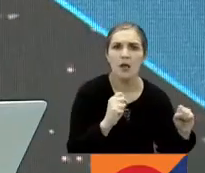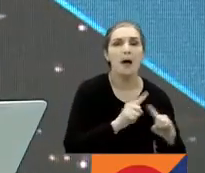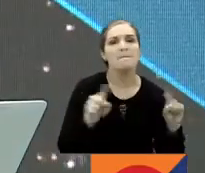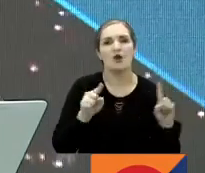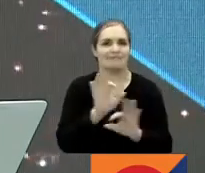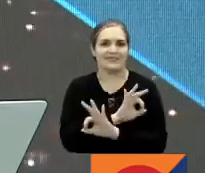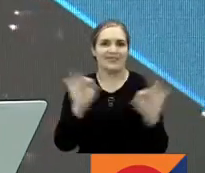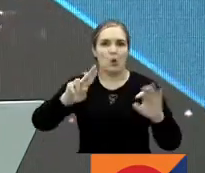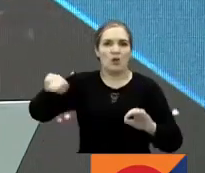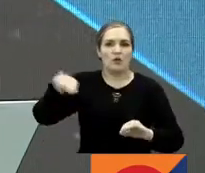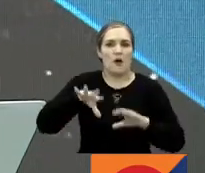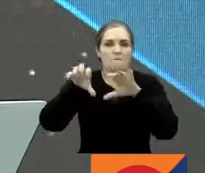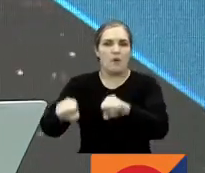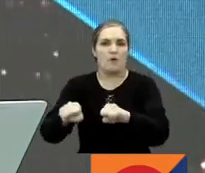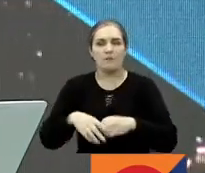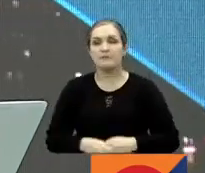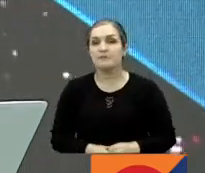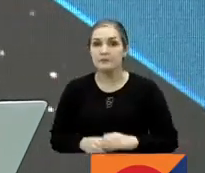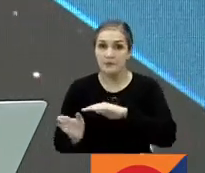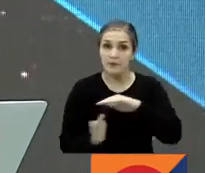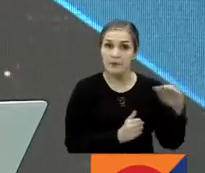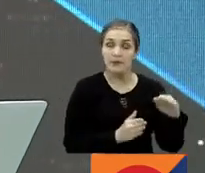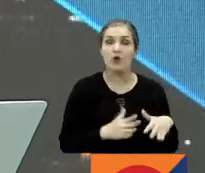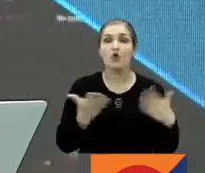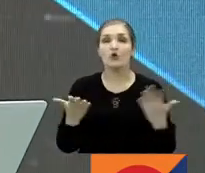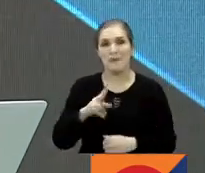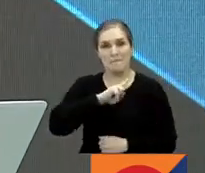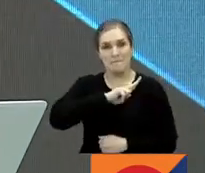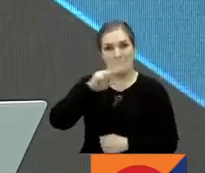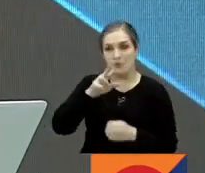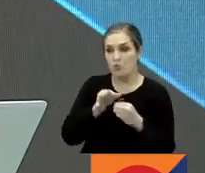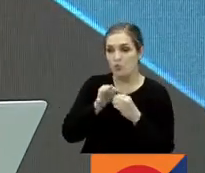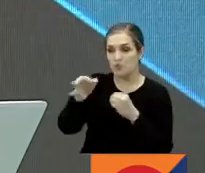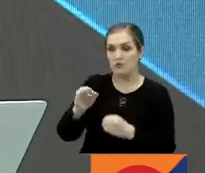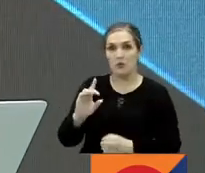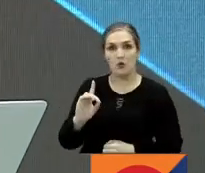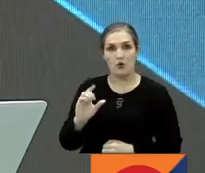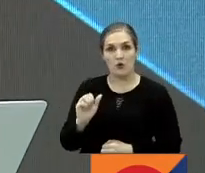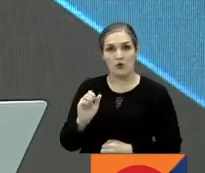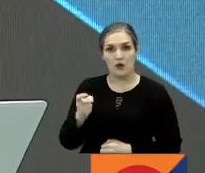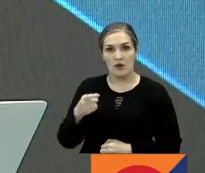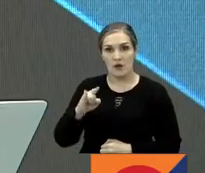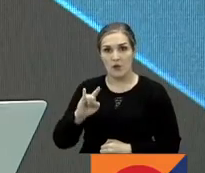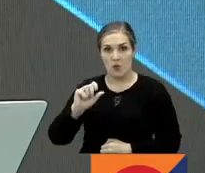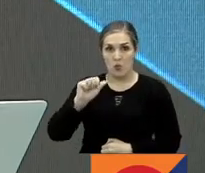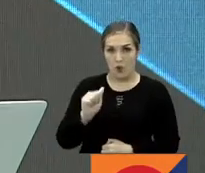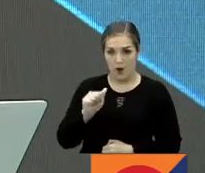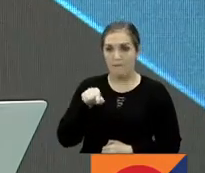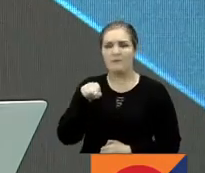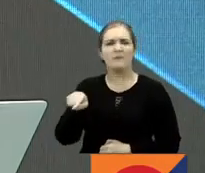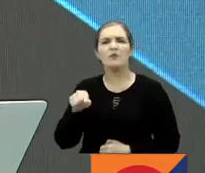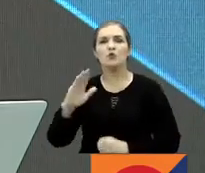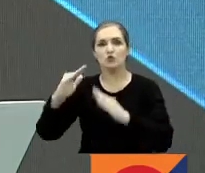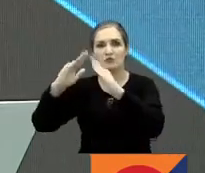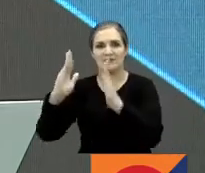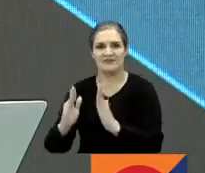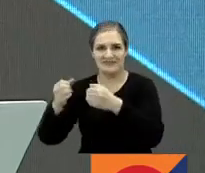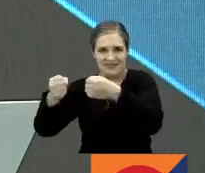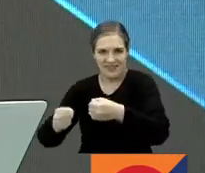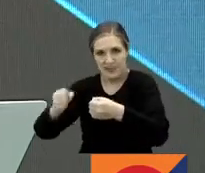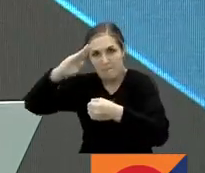nueva alteración de orden público se presentó en Dagua, Valle del Cauca. Disidentes de las FARC atacaron la estación de policía del municipio. Mientras tanto,